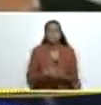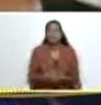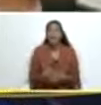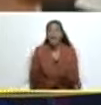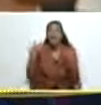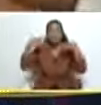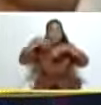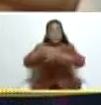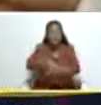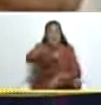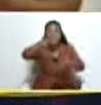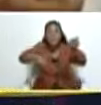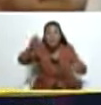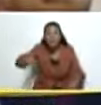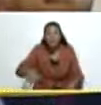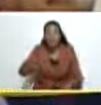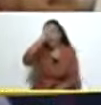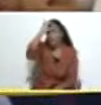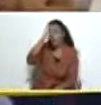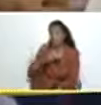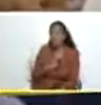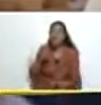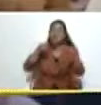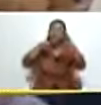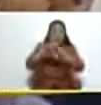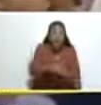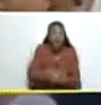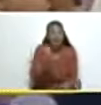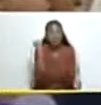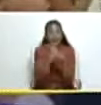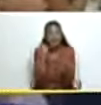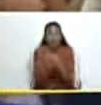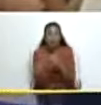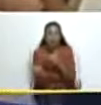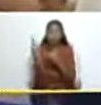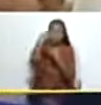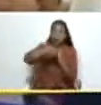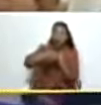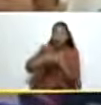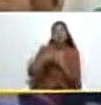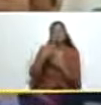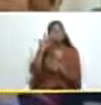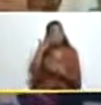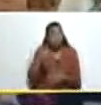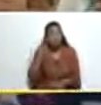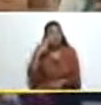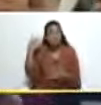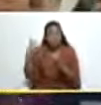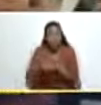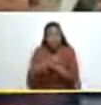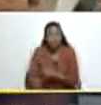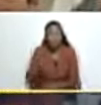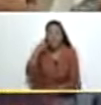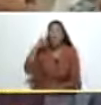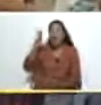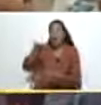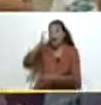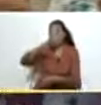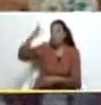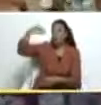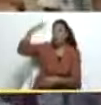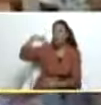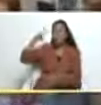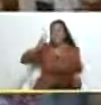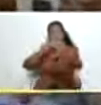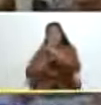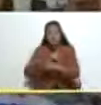inserción laboral de estas personas con alguna discapacidad que visibilizó nuestro comandante supremo Hugo Chávez, también son